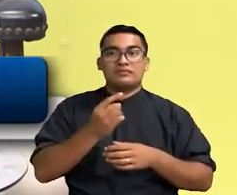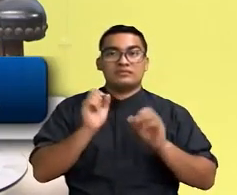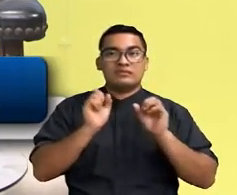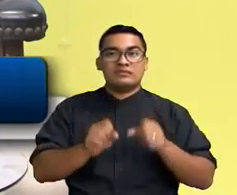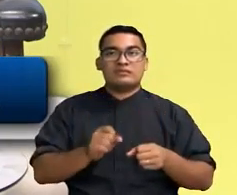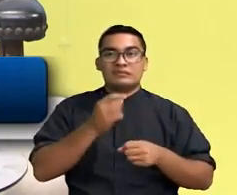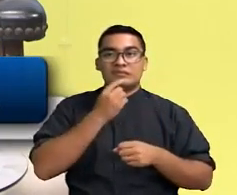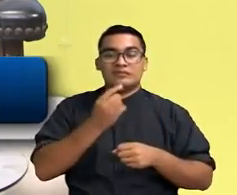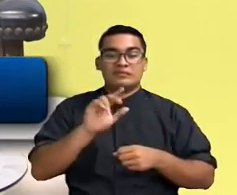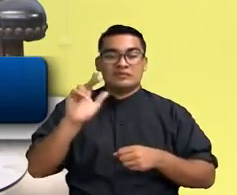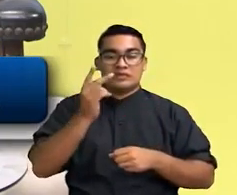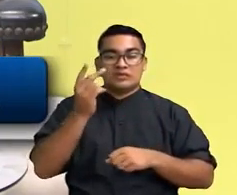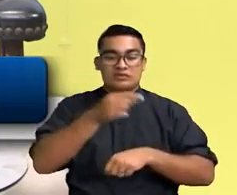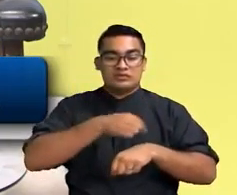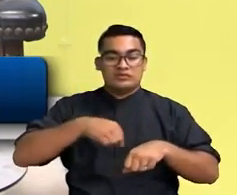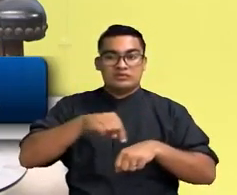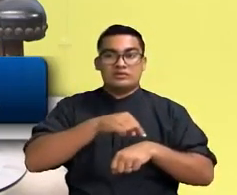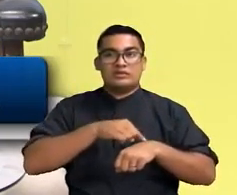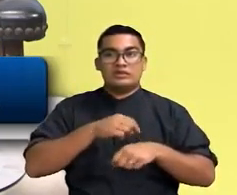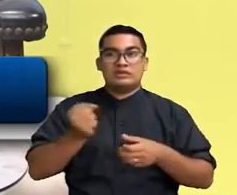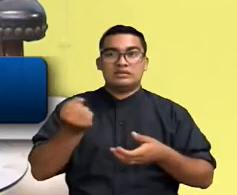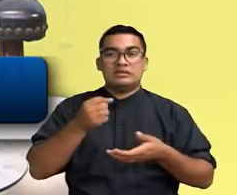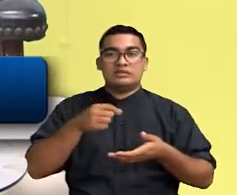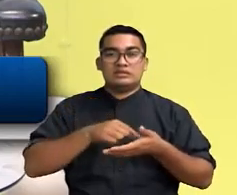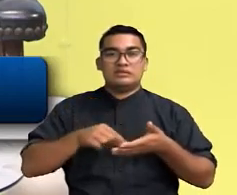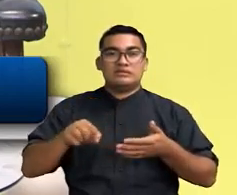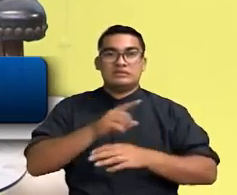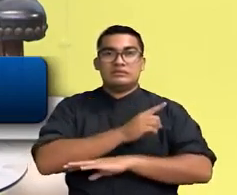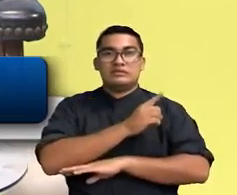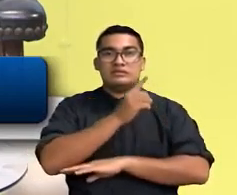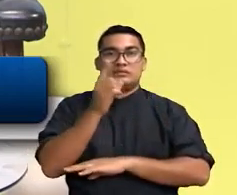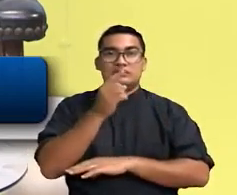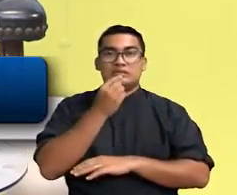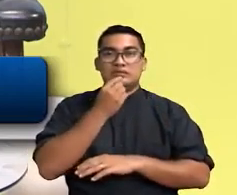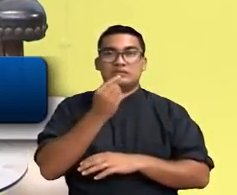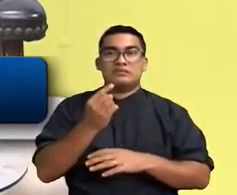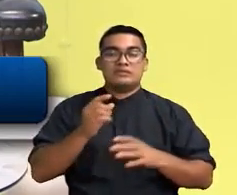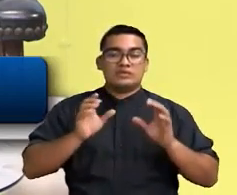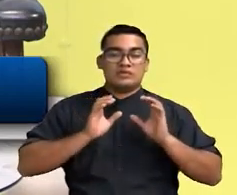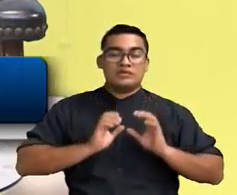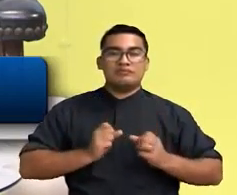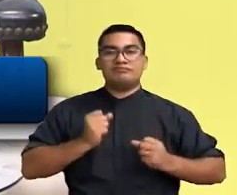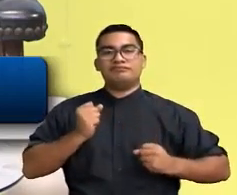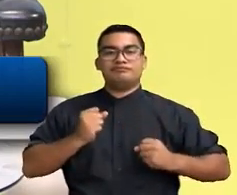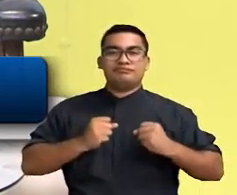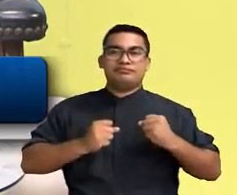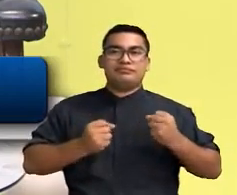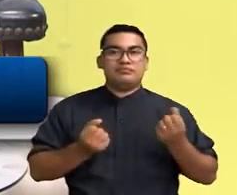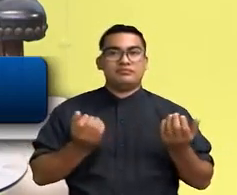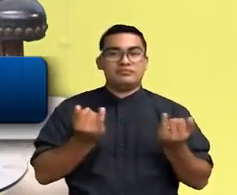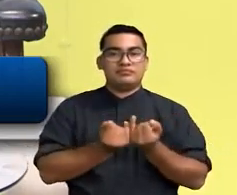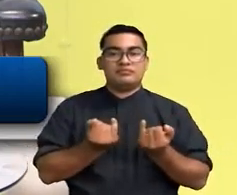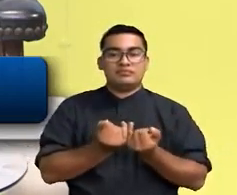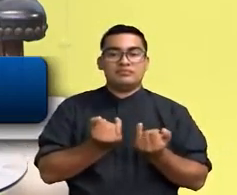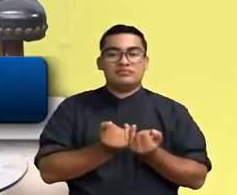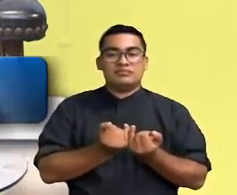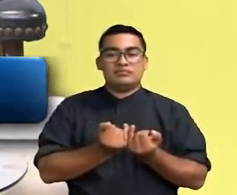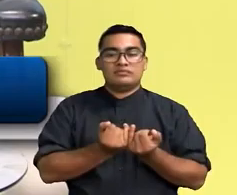tienen 8 horas a la semana, 8 horas al día, movimiento repetitivo, entonces